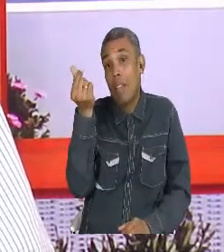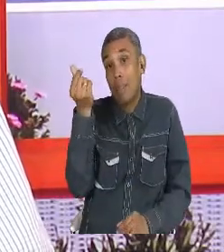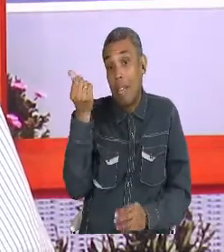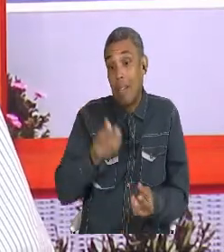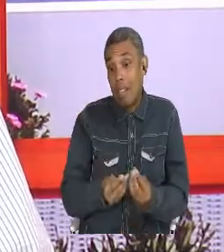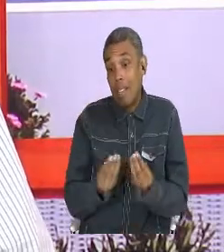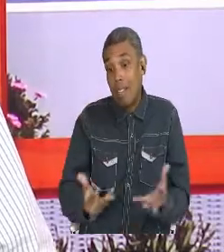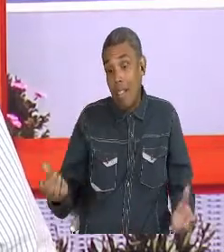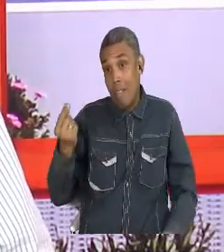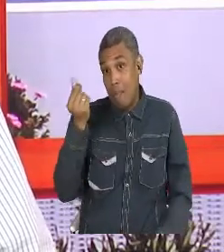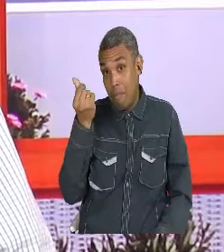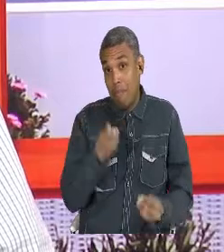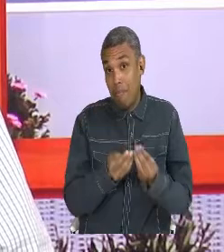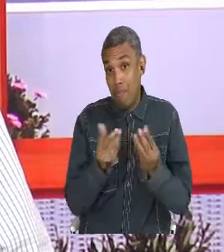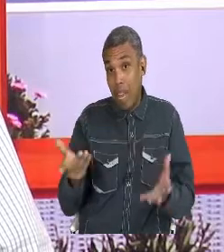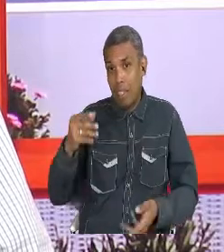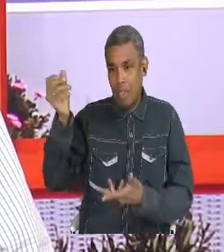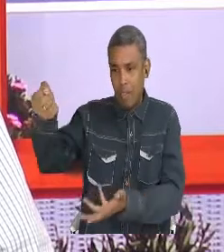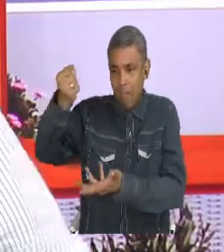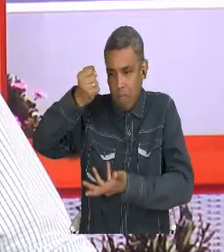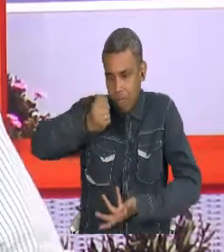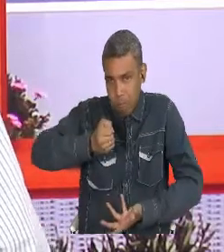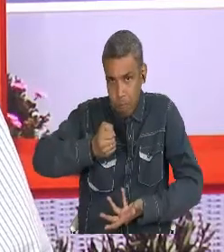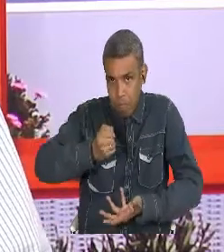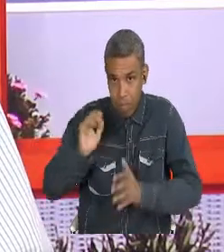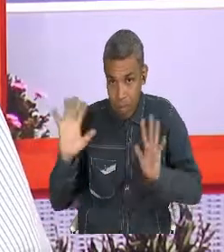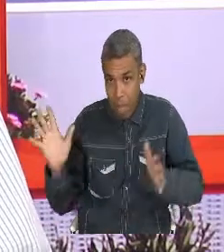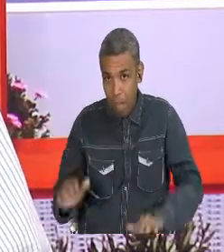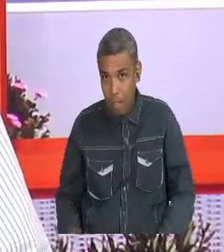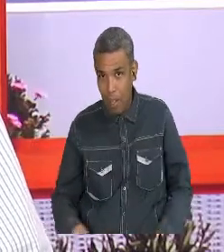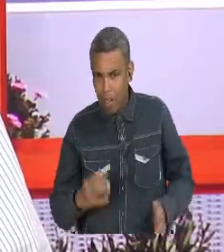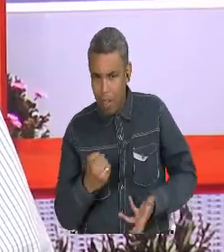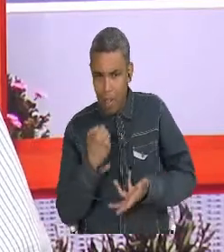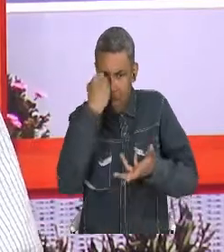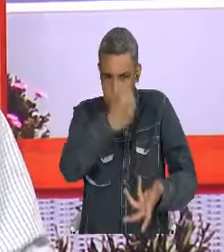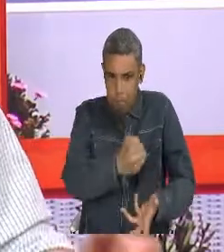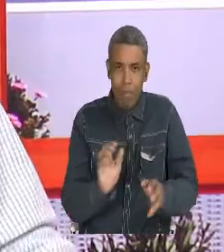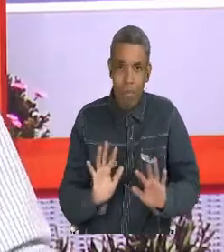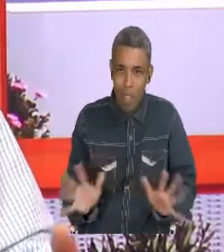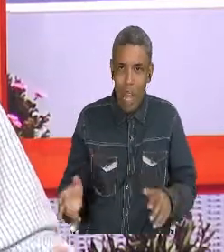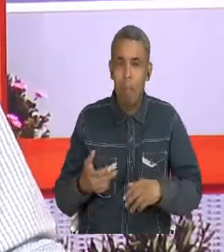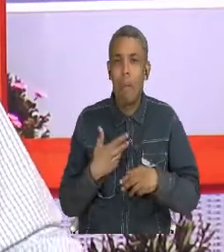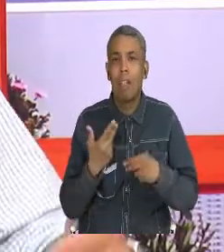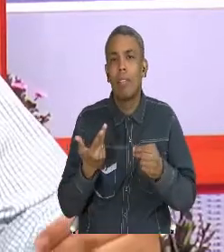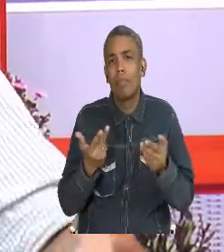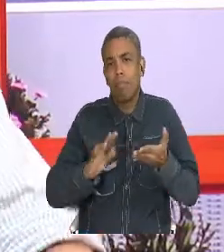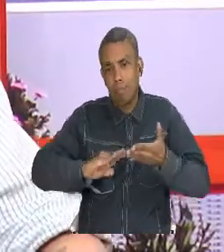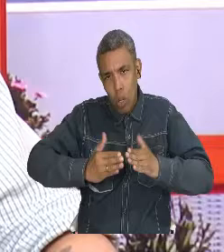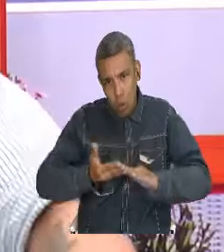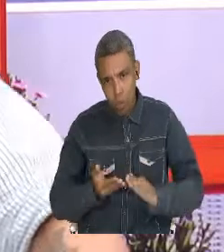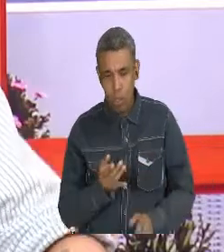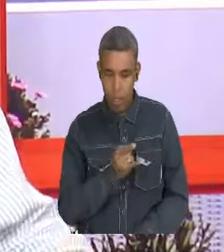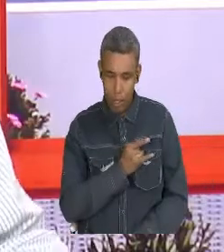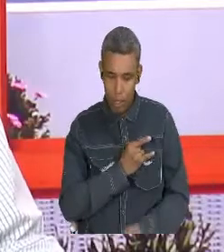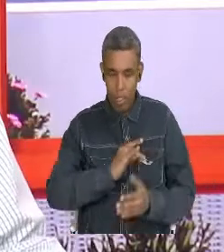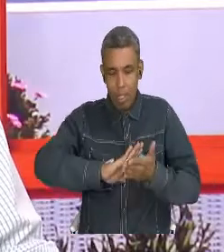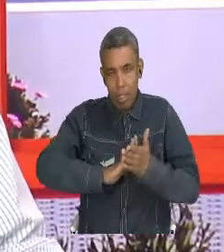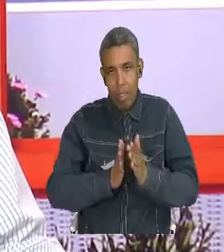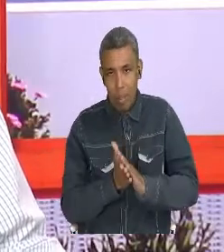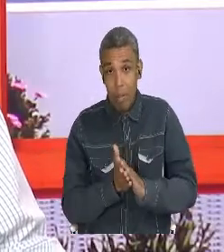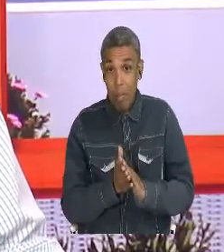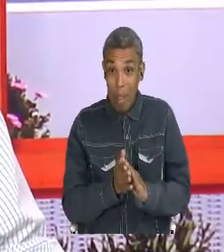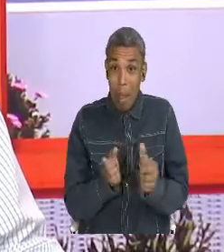delicadito, ¿no? También. Sí. Pero no, la idea es empezar a hacer una transversal y ya estamos incluso saliendo a